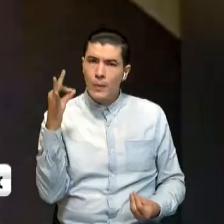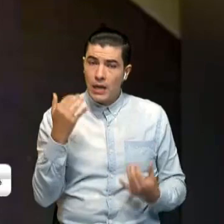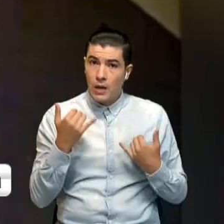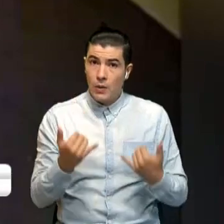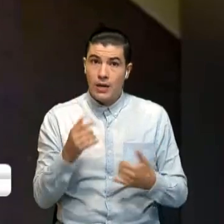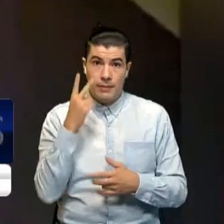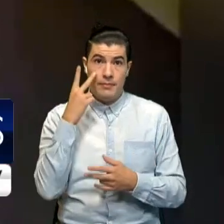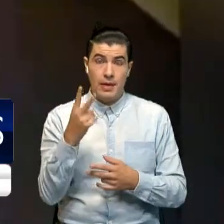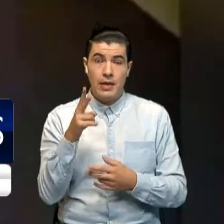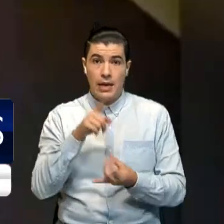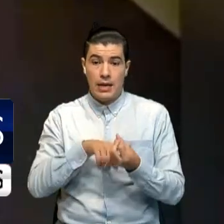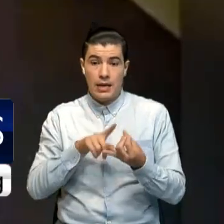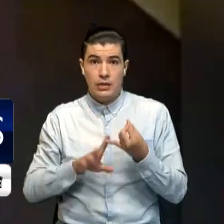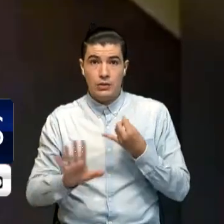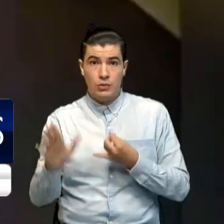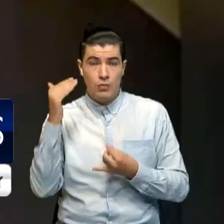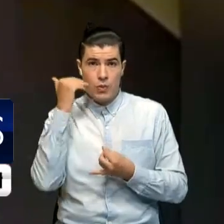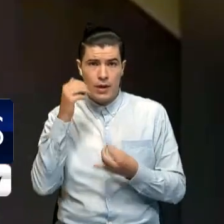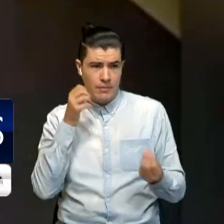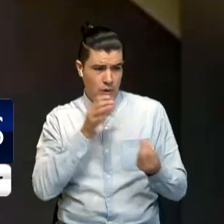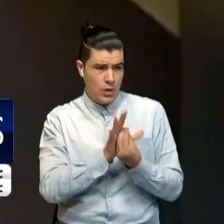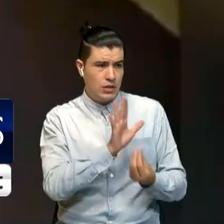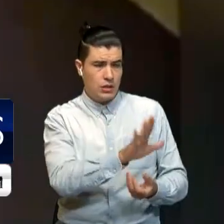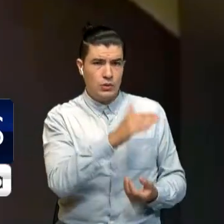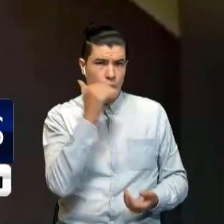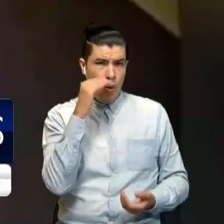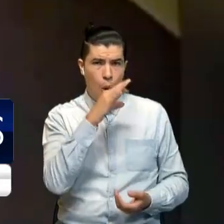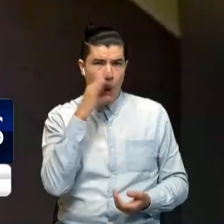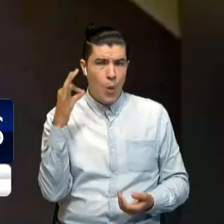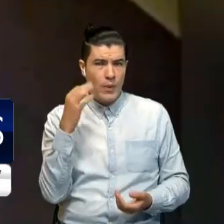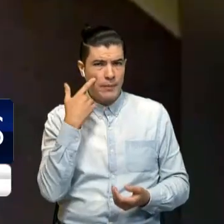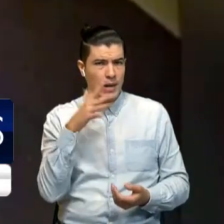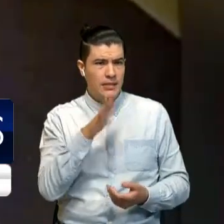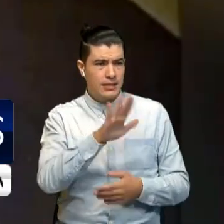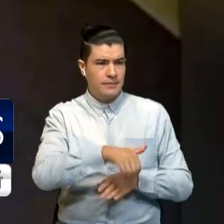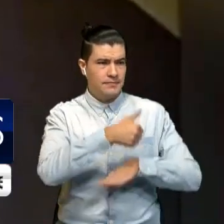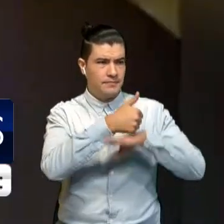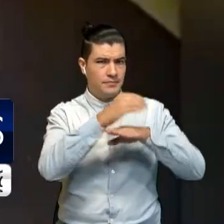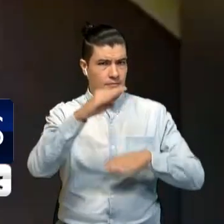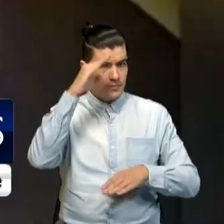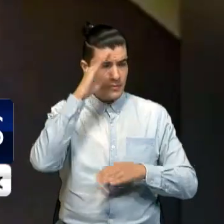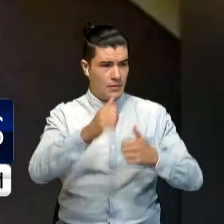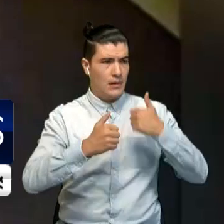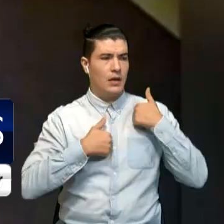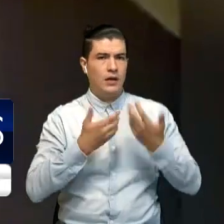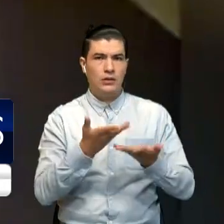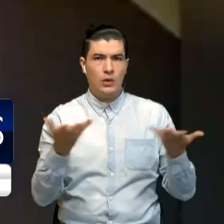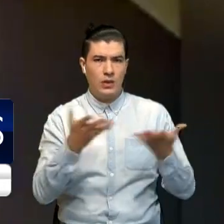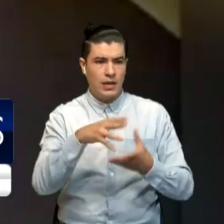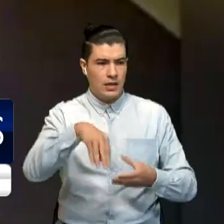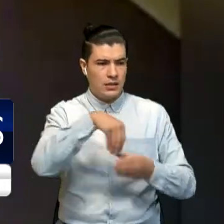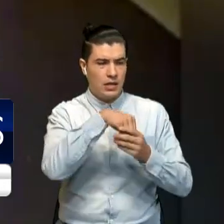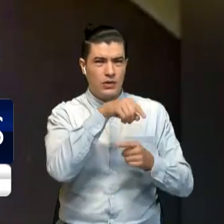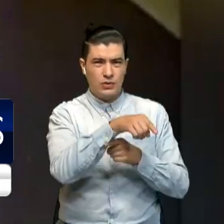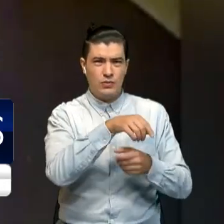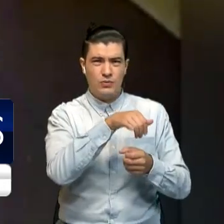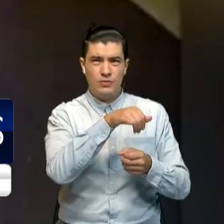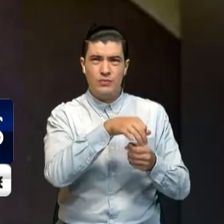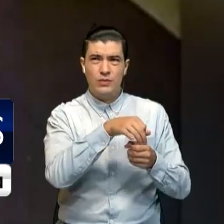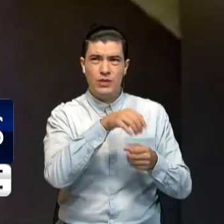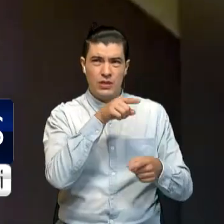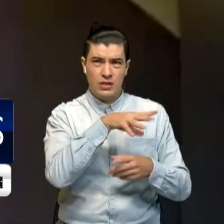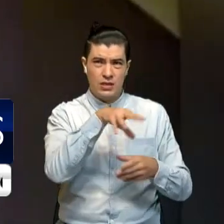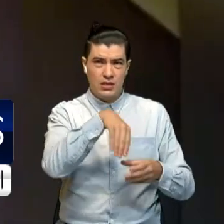el caso de una presunta agresión de una mujer a un hombre que resultó ser un capitán del ejército y que ocurrió dentro de sanandresito la isla